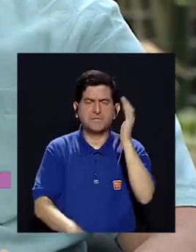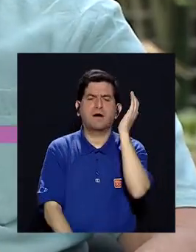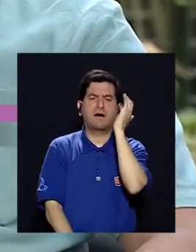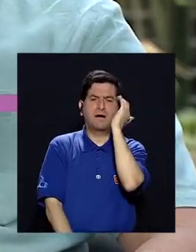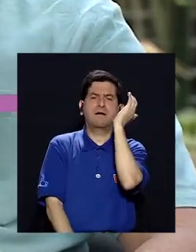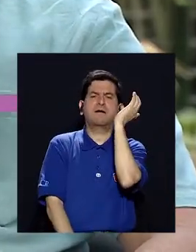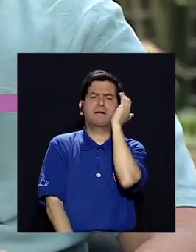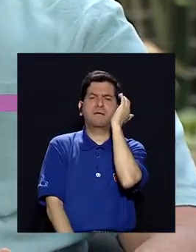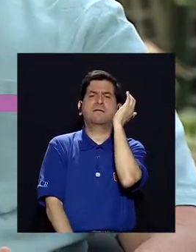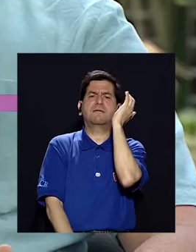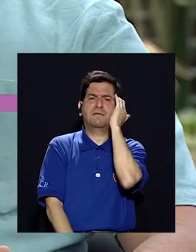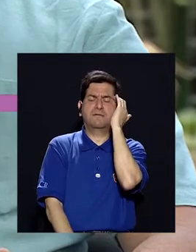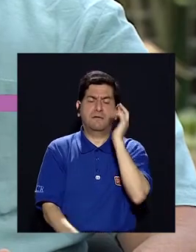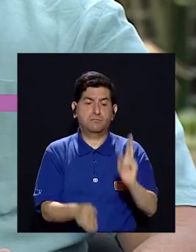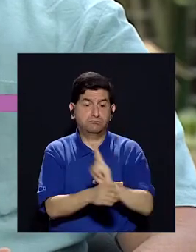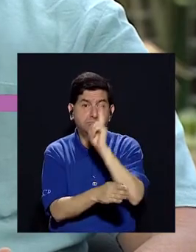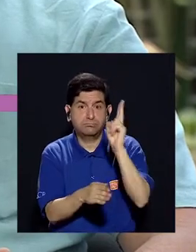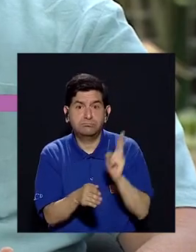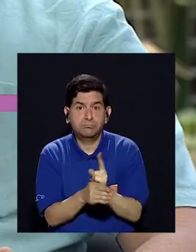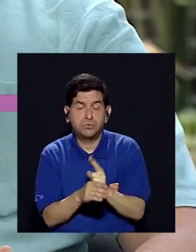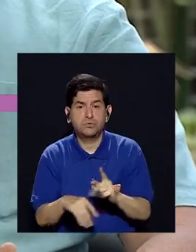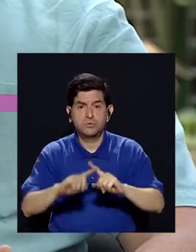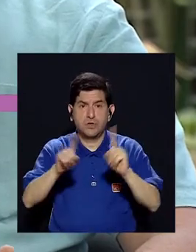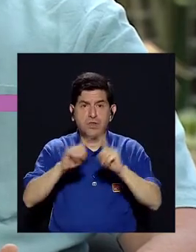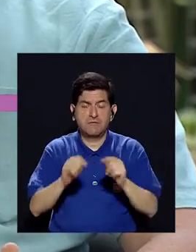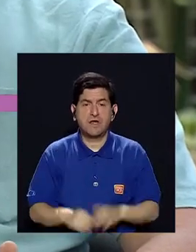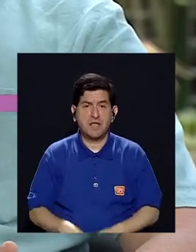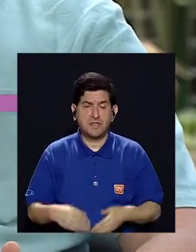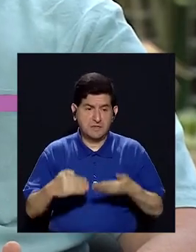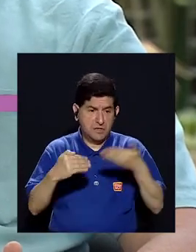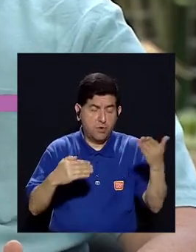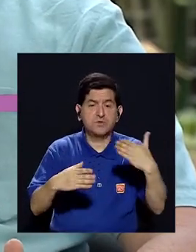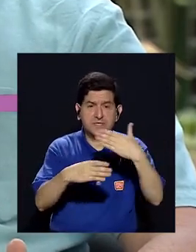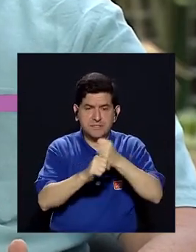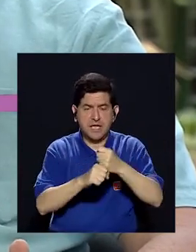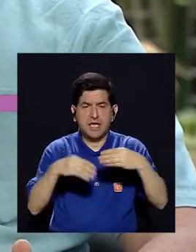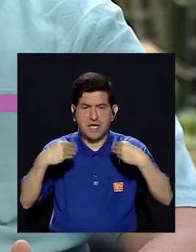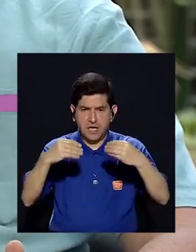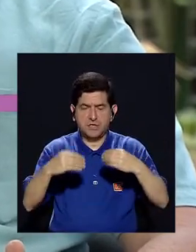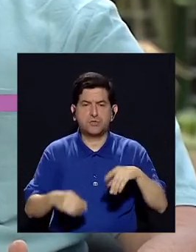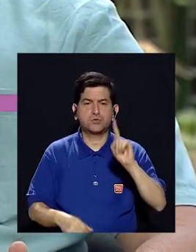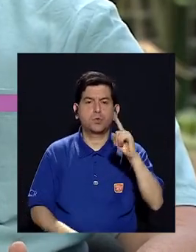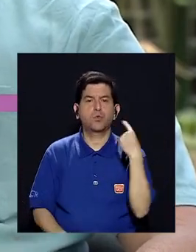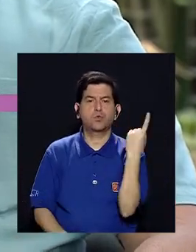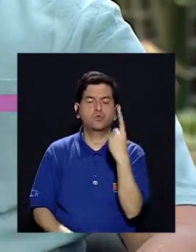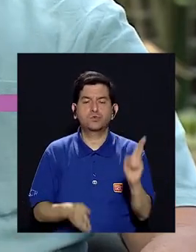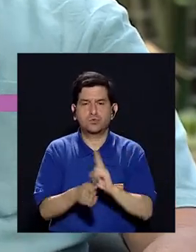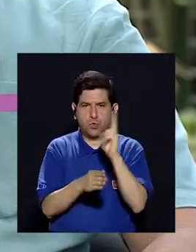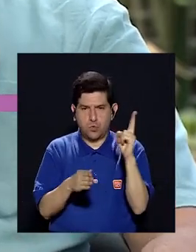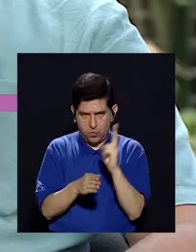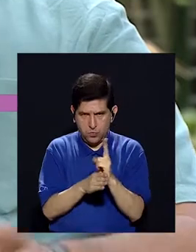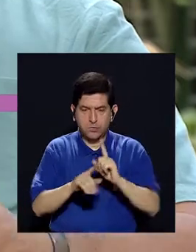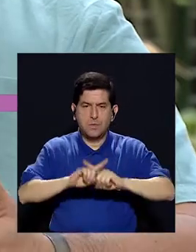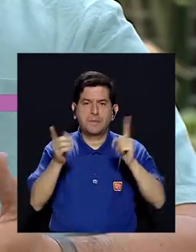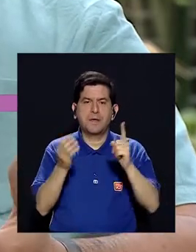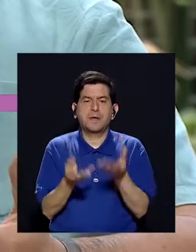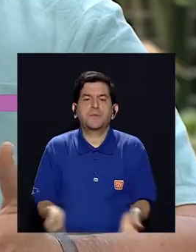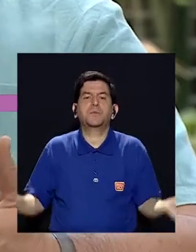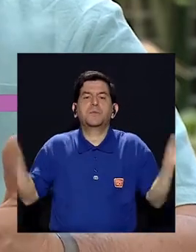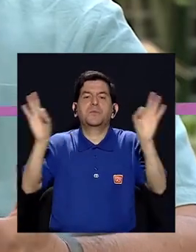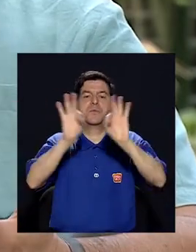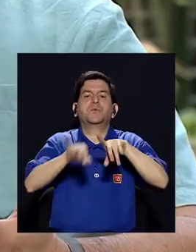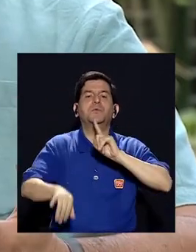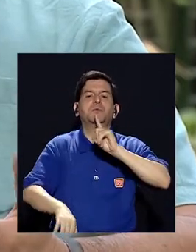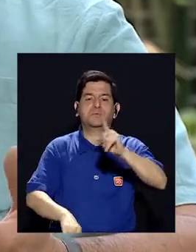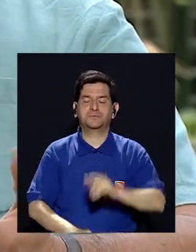tomen conciencia sobre el uso de artículos plásticos de un solo uso. Pero aquí hay algo importante